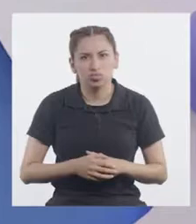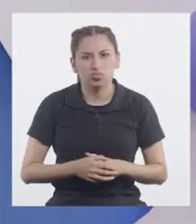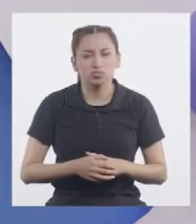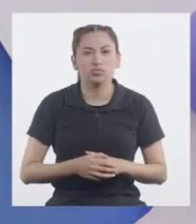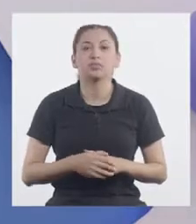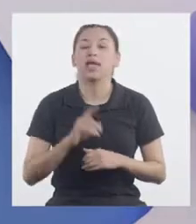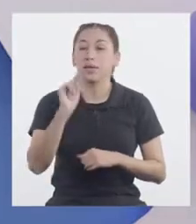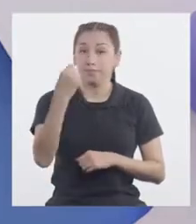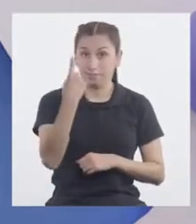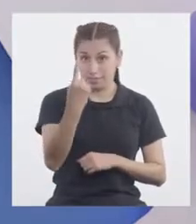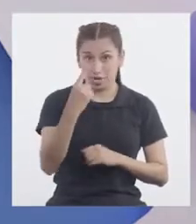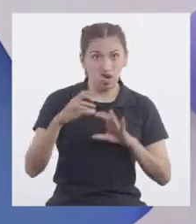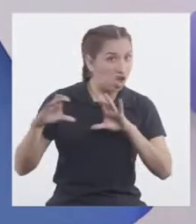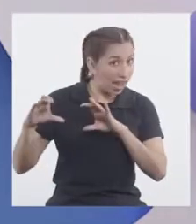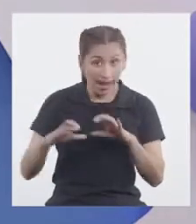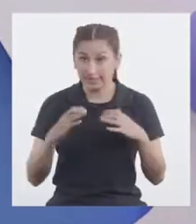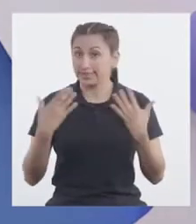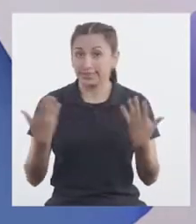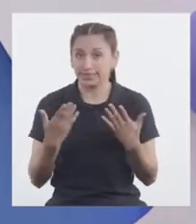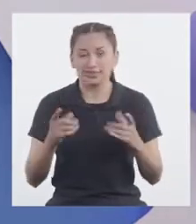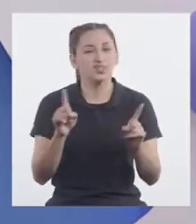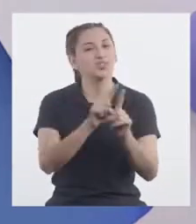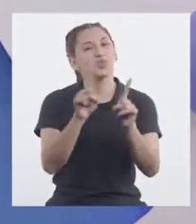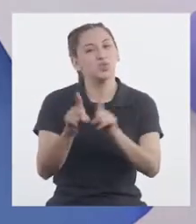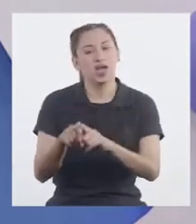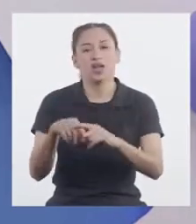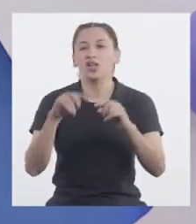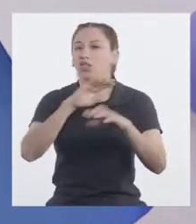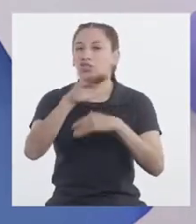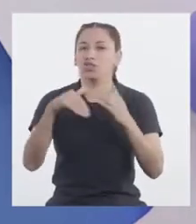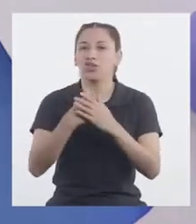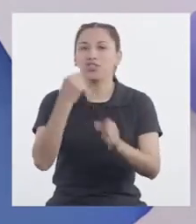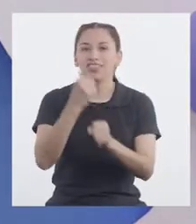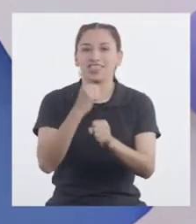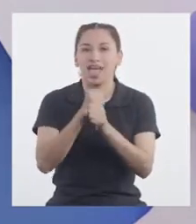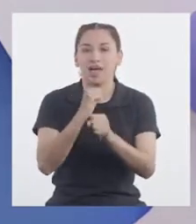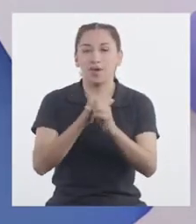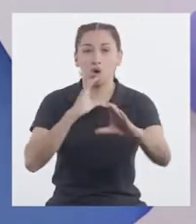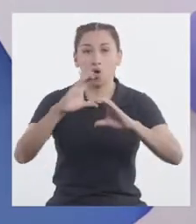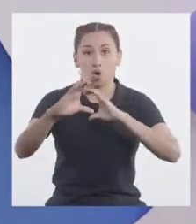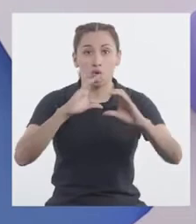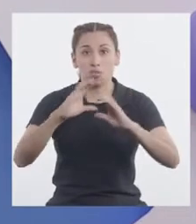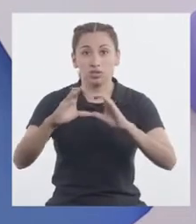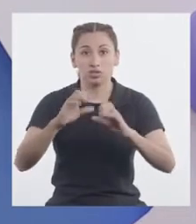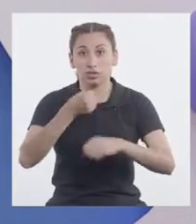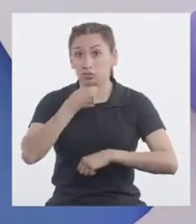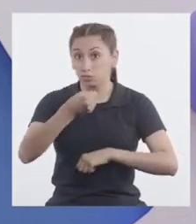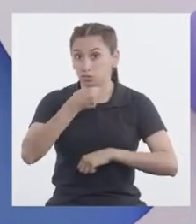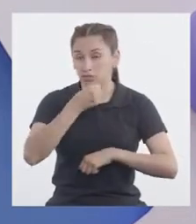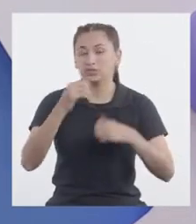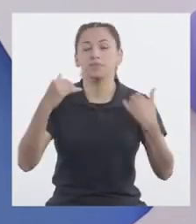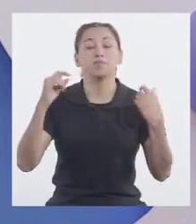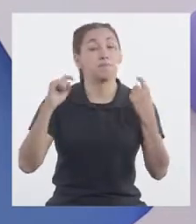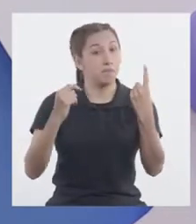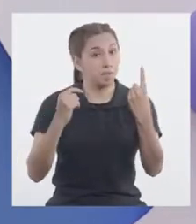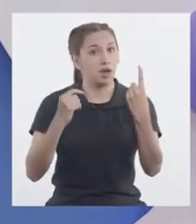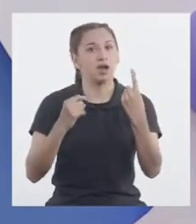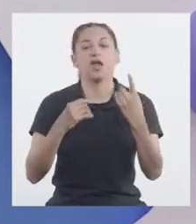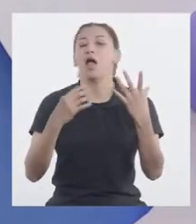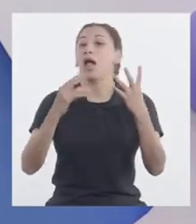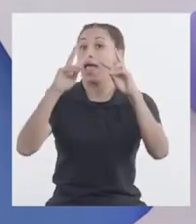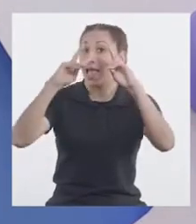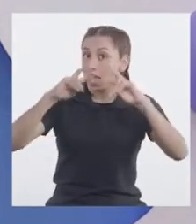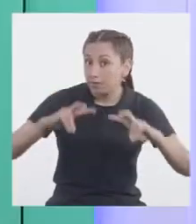es? Bueno, lo que se tiene que hacer primero, como en todo trabajo comunicativo y periodístico, es investigar